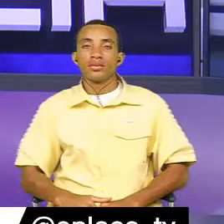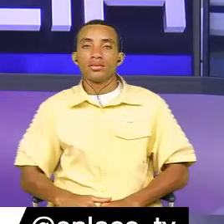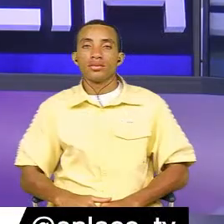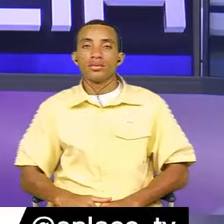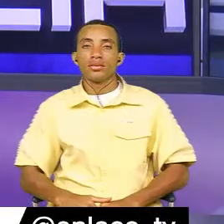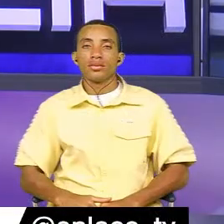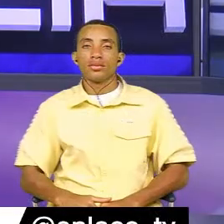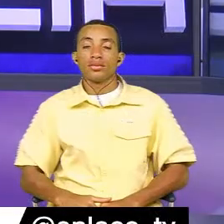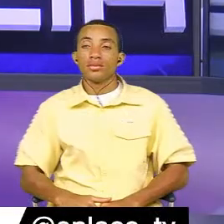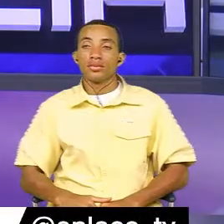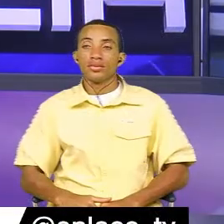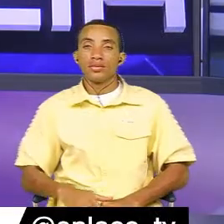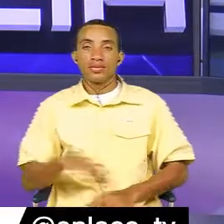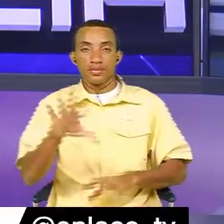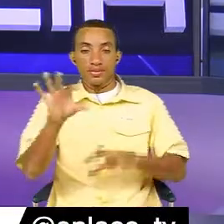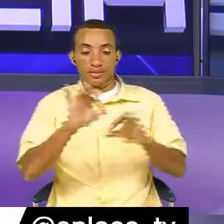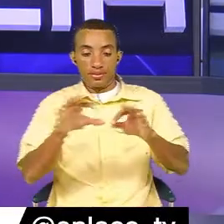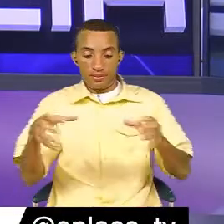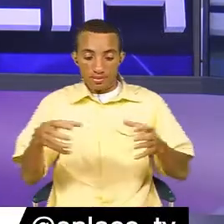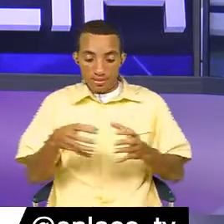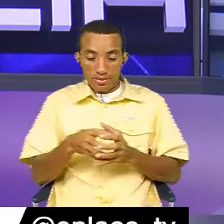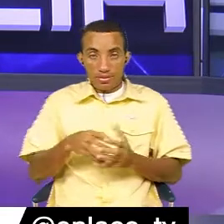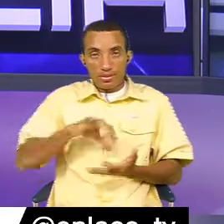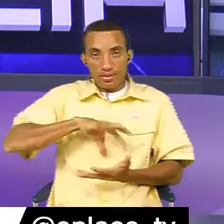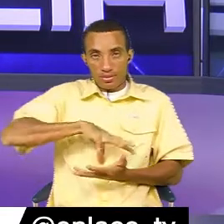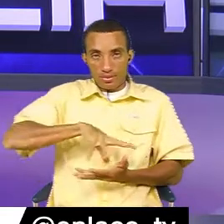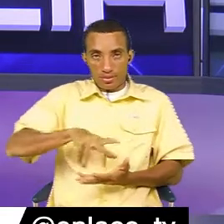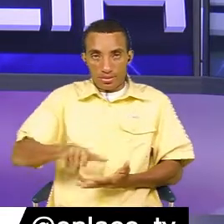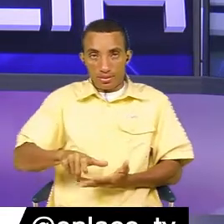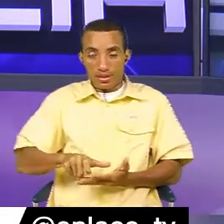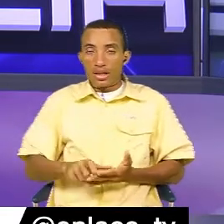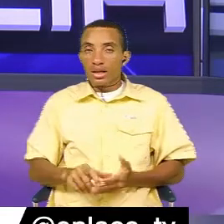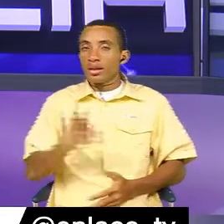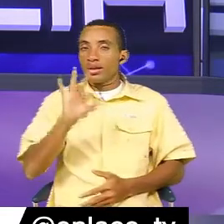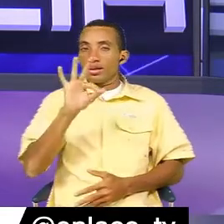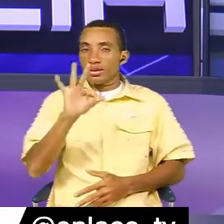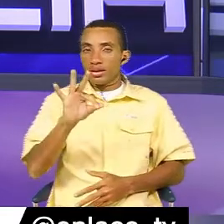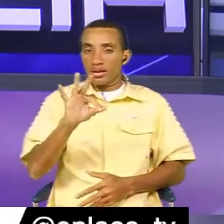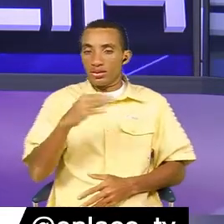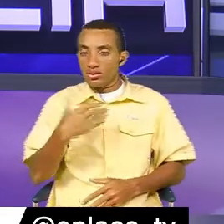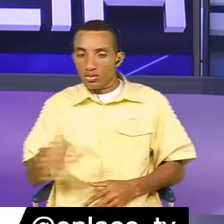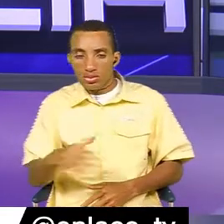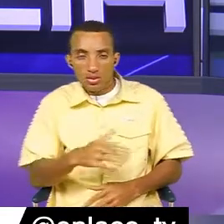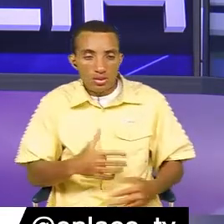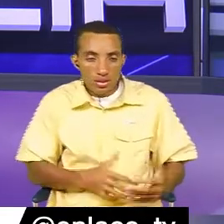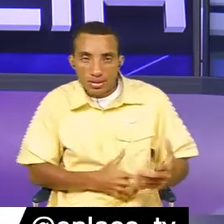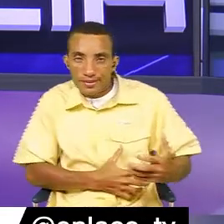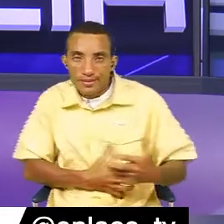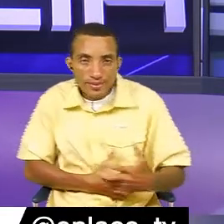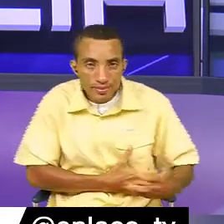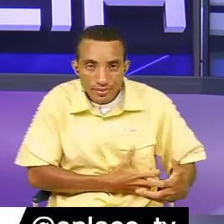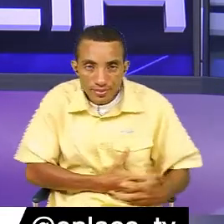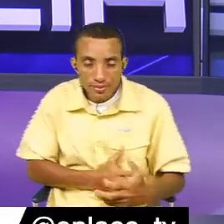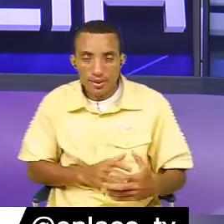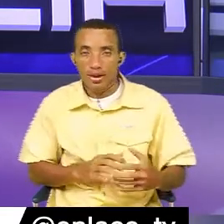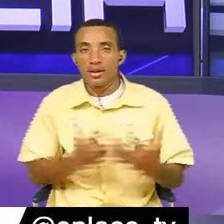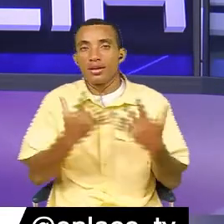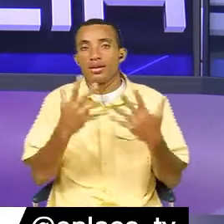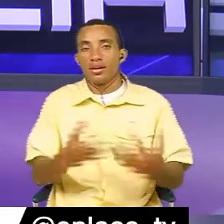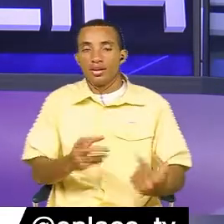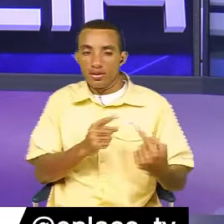Y fueron convocados a la Selección Santander 3 jugadores de rugby de Barranca Bermeja. Los escogidos esperan representar con altura al puerto